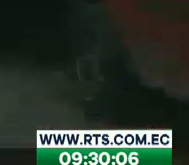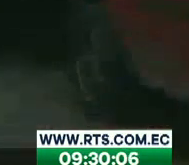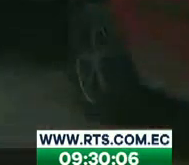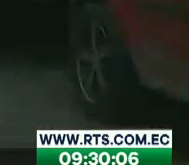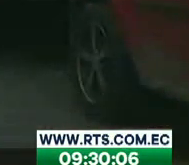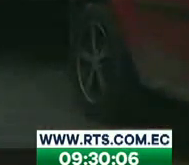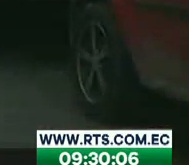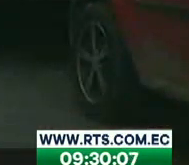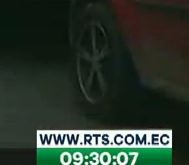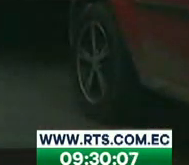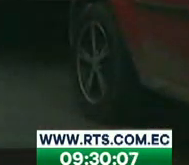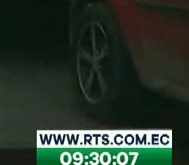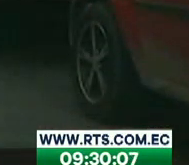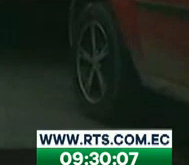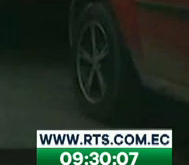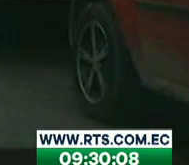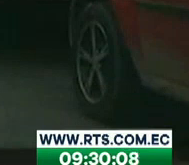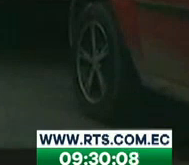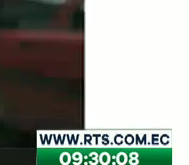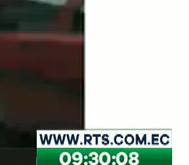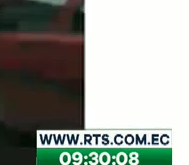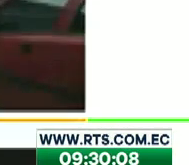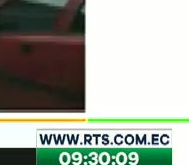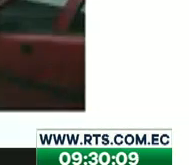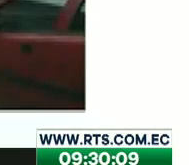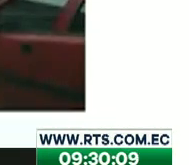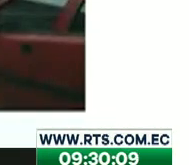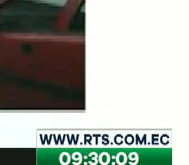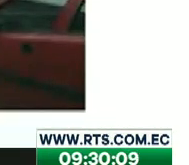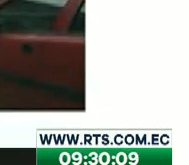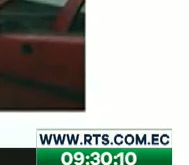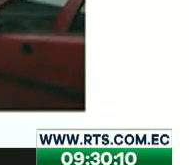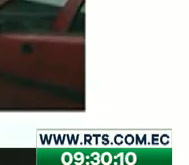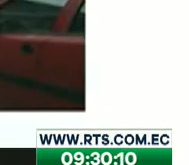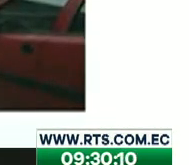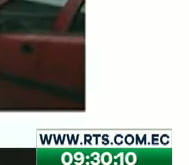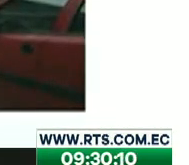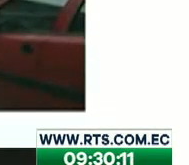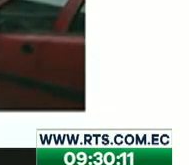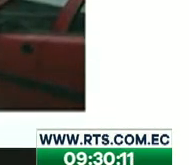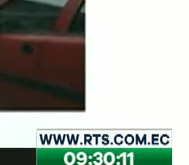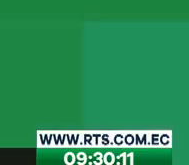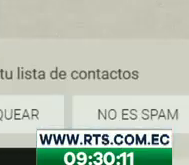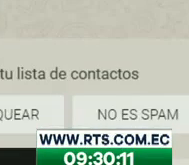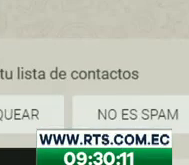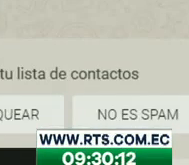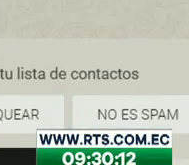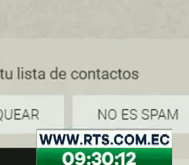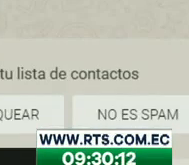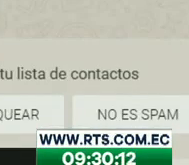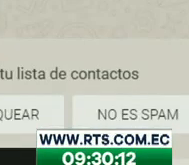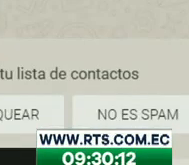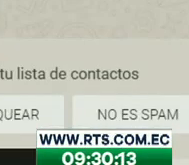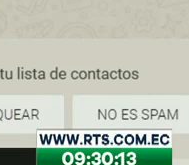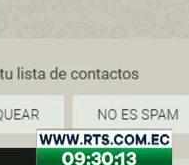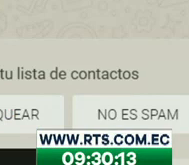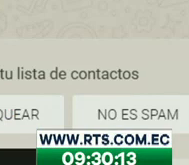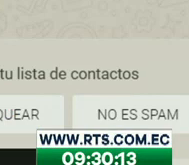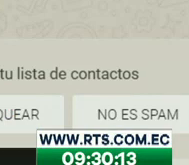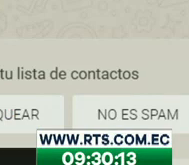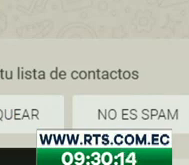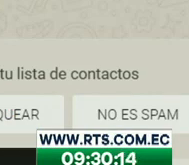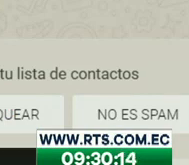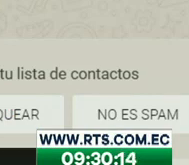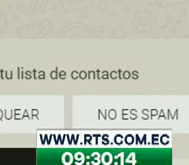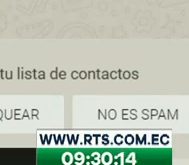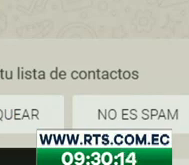Mapasingue Oeste, donde no se puede parquear. Muy bien, vamos con el WhatsApp. También tenemos ahí de inmediato los que nos